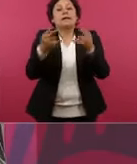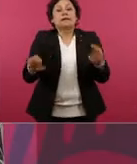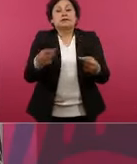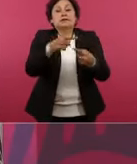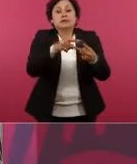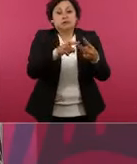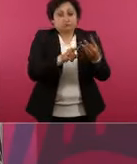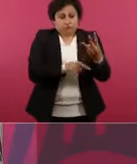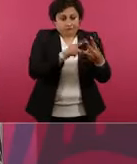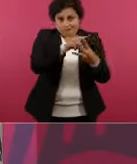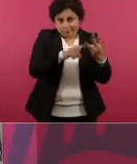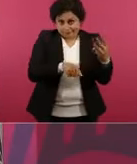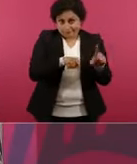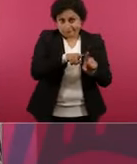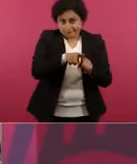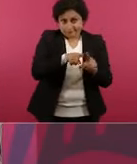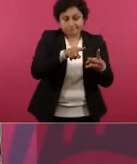y